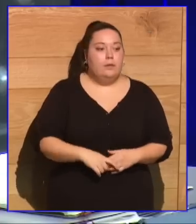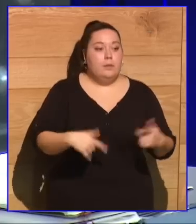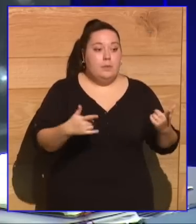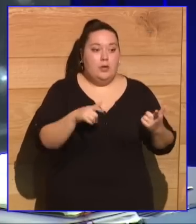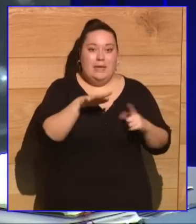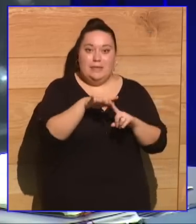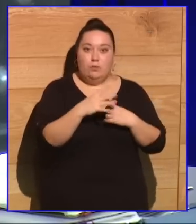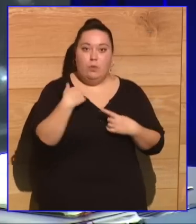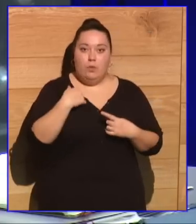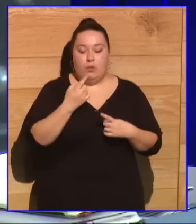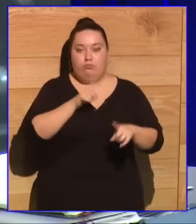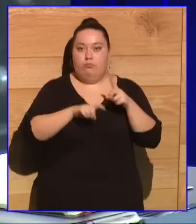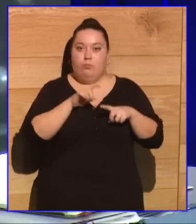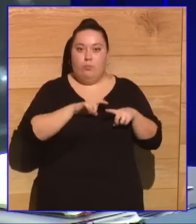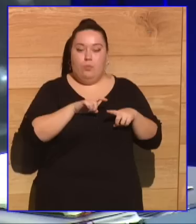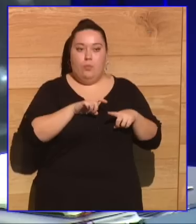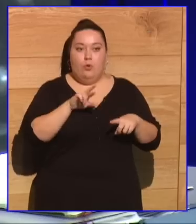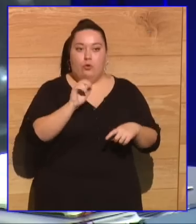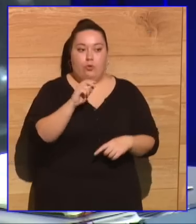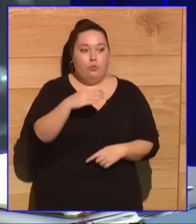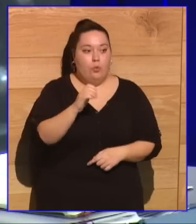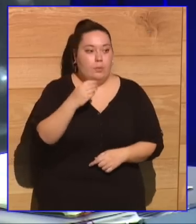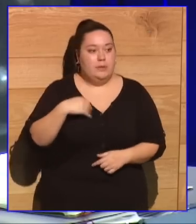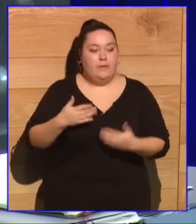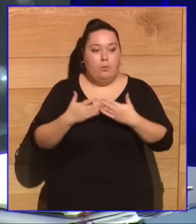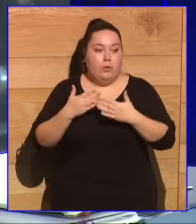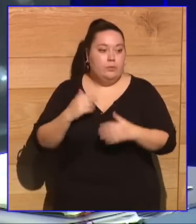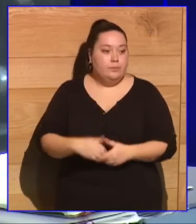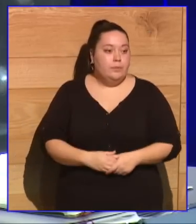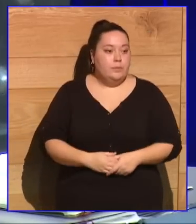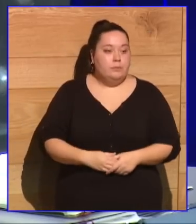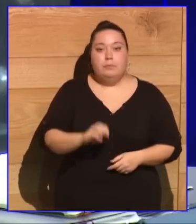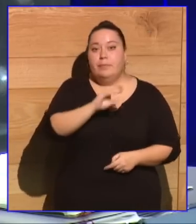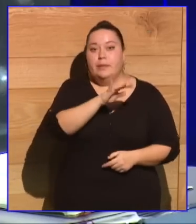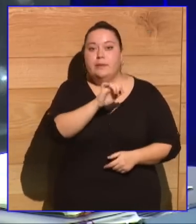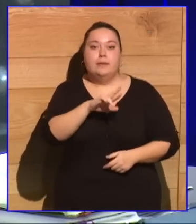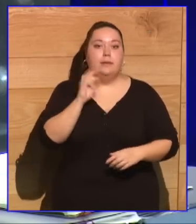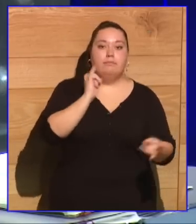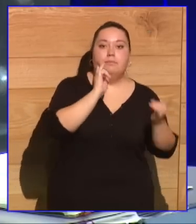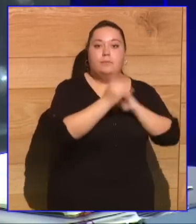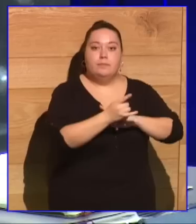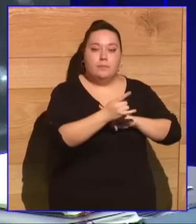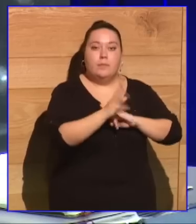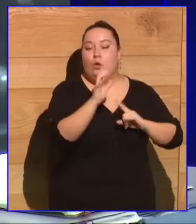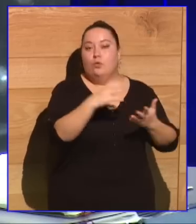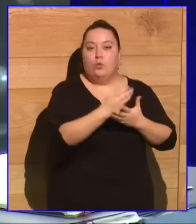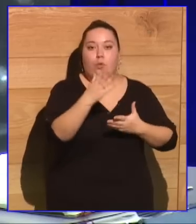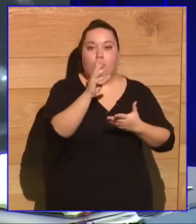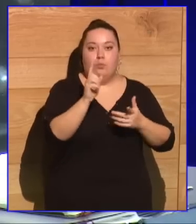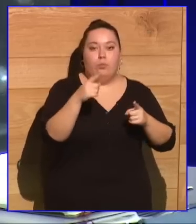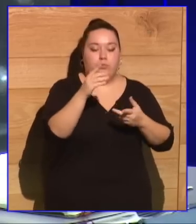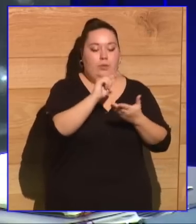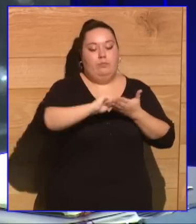caso es como volver a Moroder de otra manera. Es mejor Más compositor, modernito. sin duda. Pero llama a Peter Gabriel, que lo compone todo en una